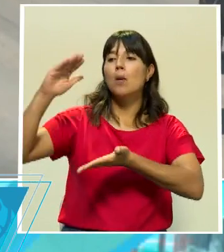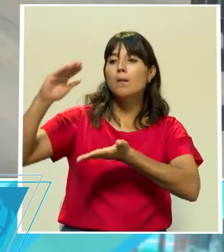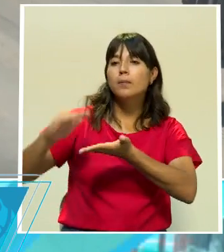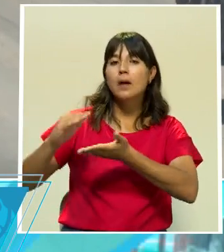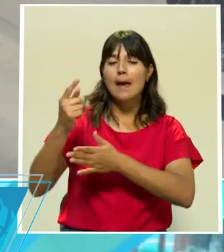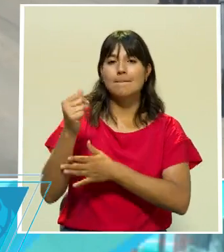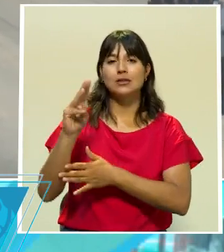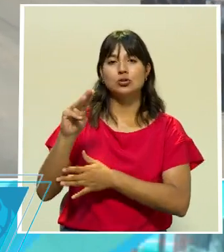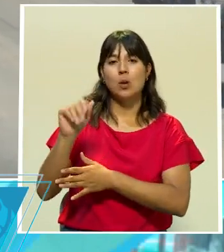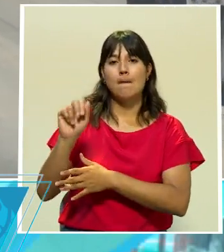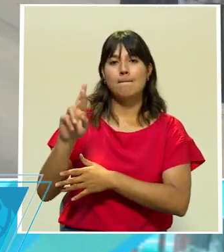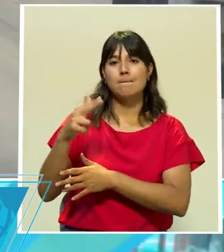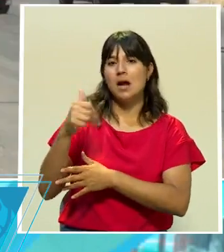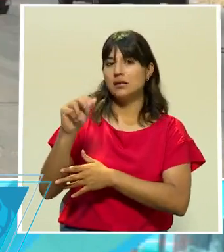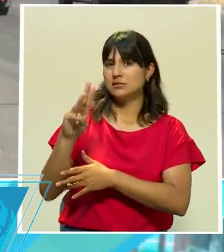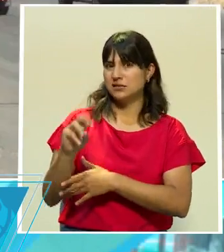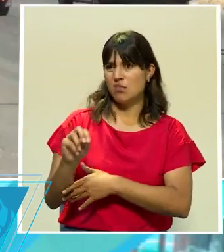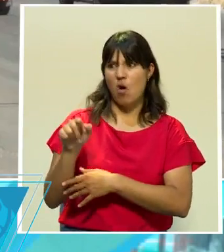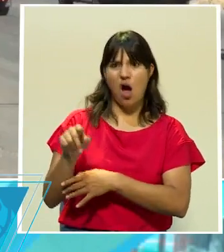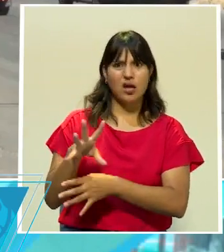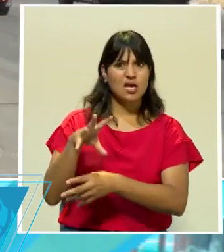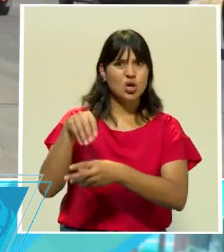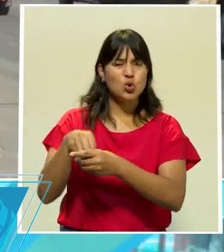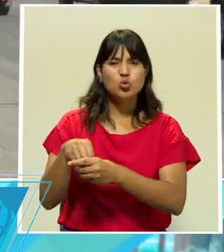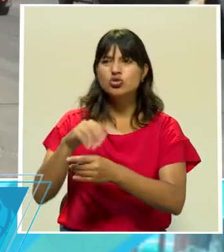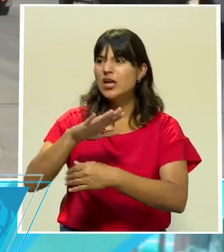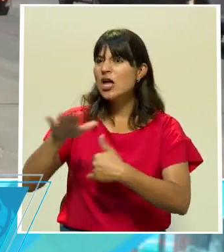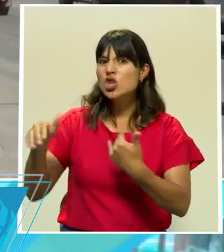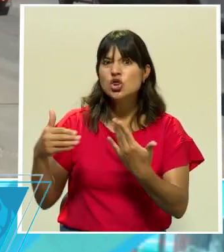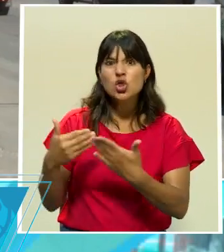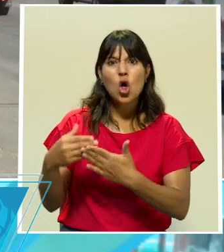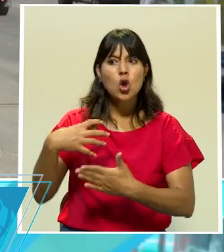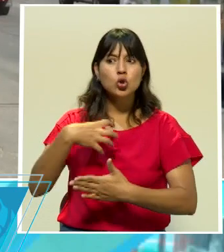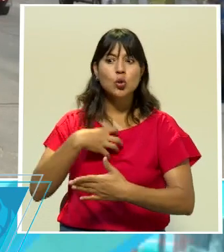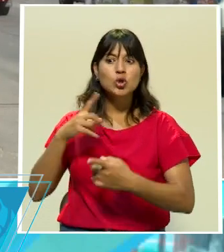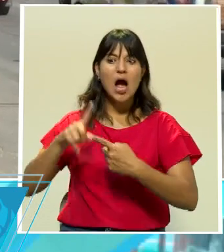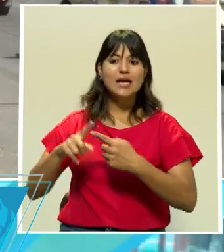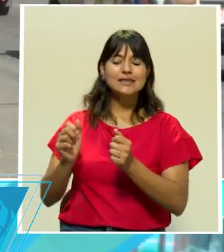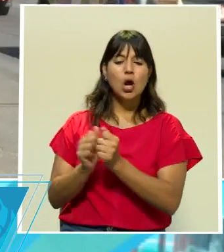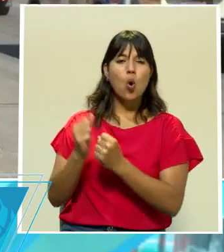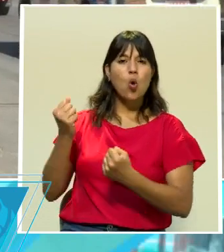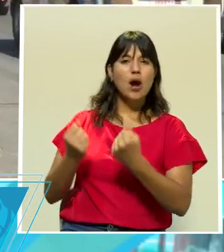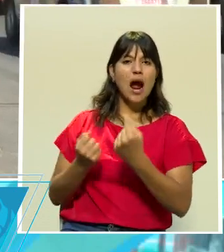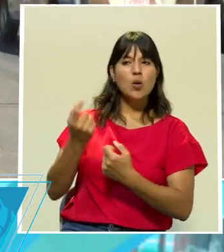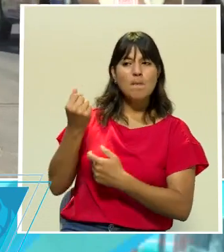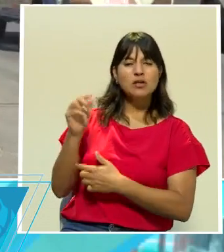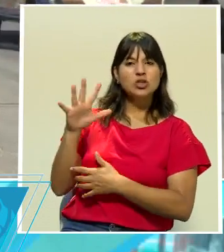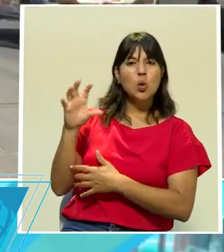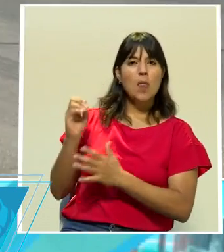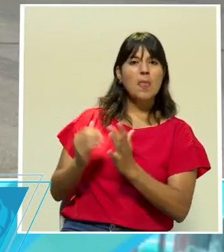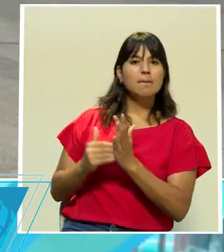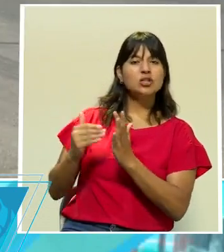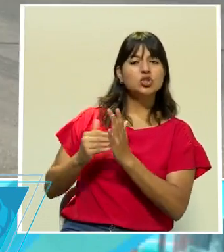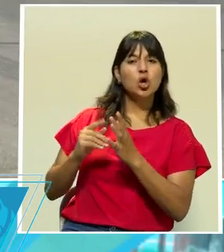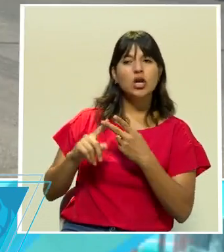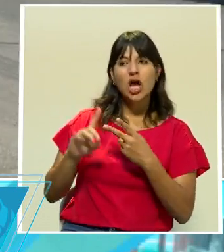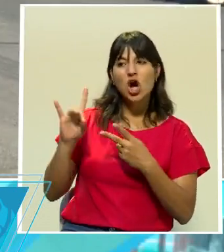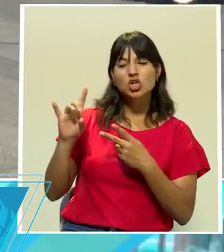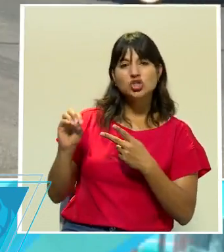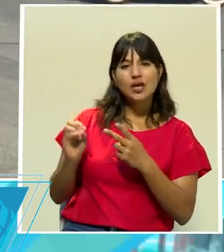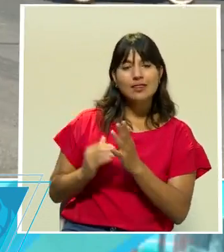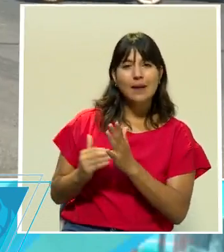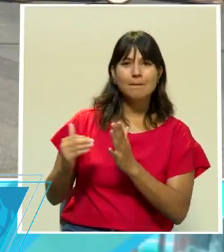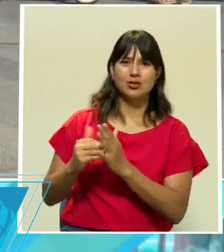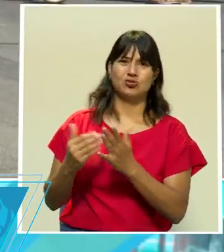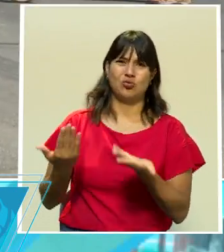vehículos o propietarios que tengan carros desde 50 millones, 70 millones y 80 millones que todavía plantean que se